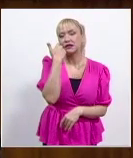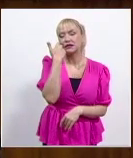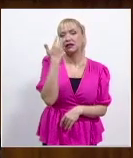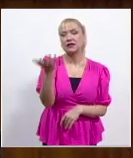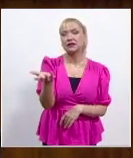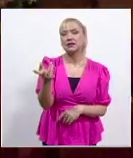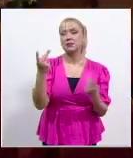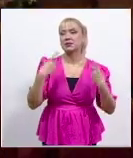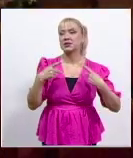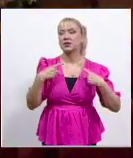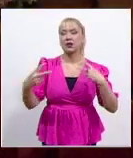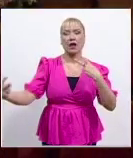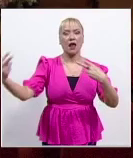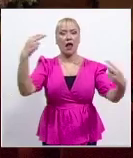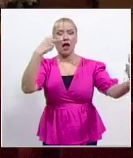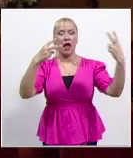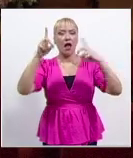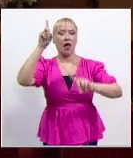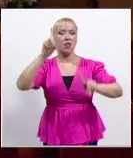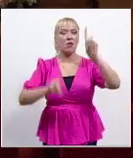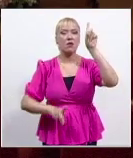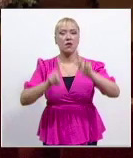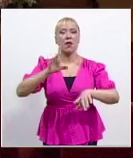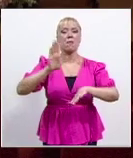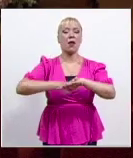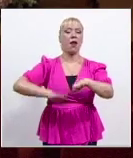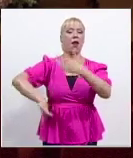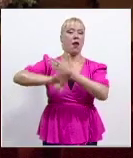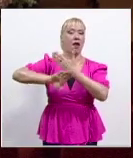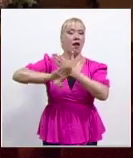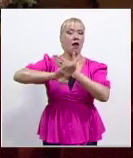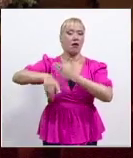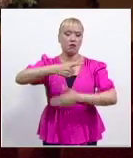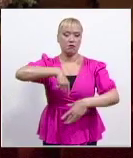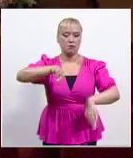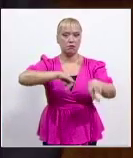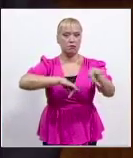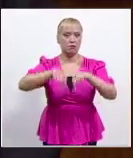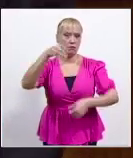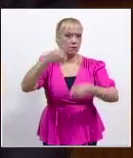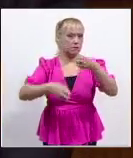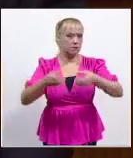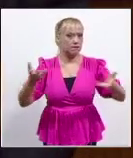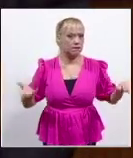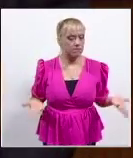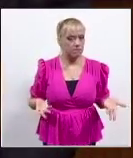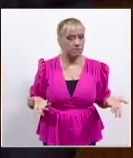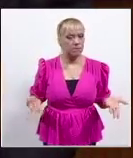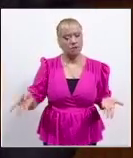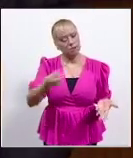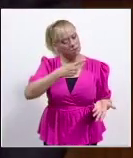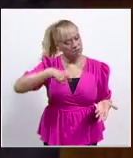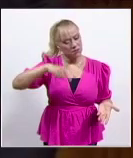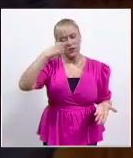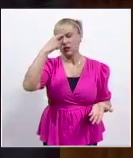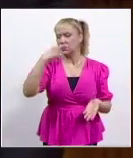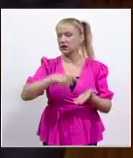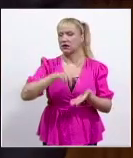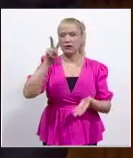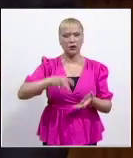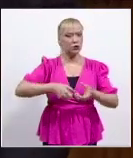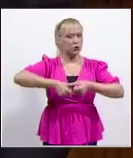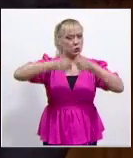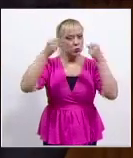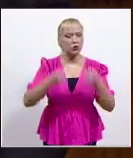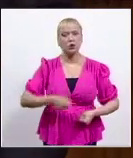restarle legitimidad, fuerza y credibilidad a nuestras Cortes. Estamos seguros, por lo menos en la